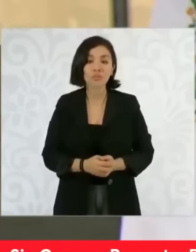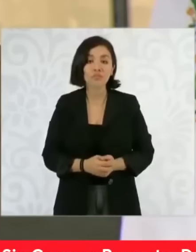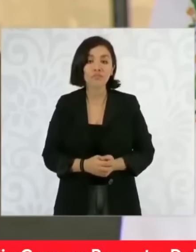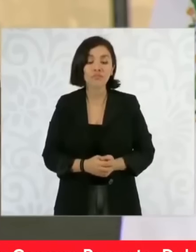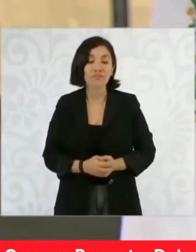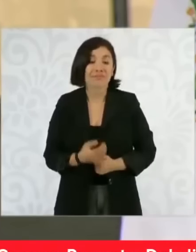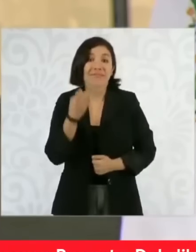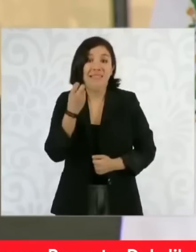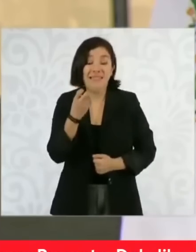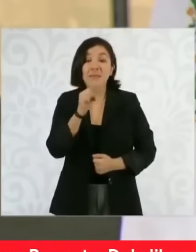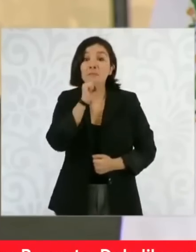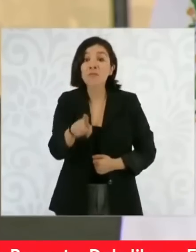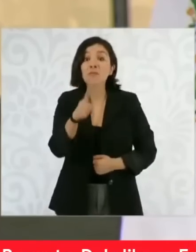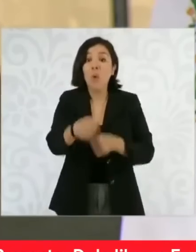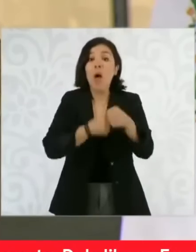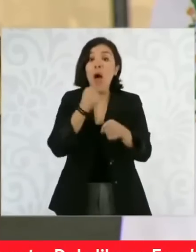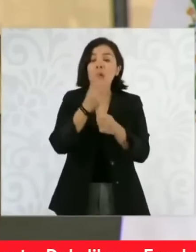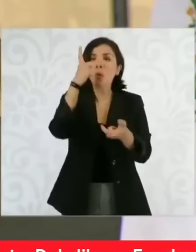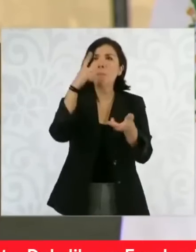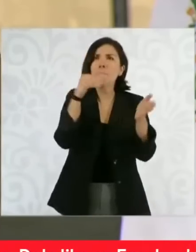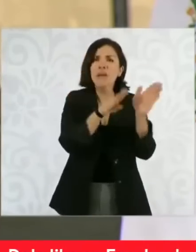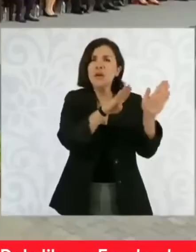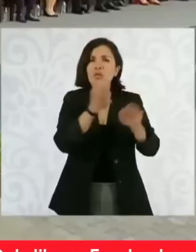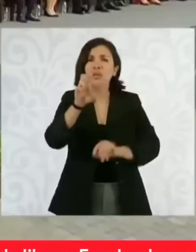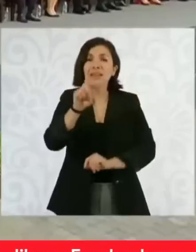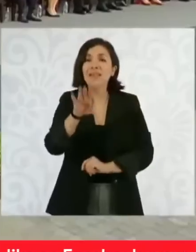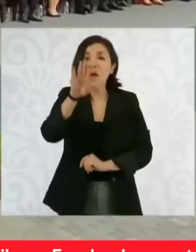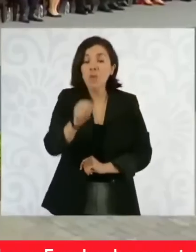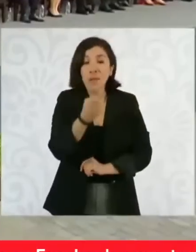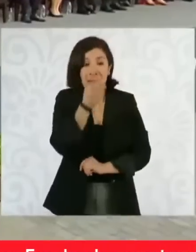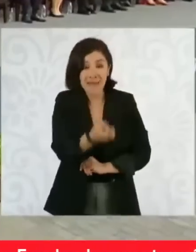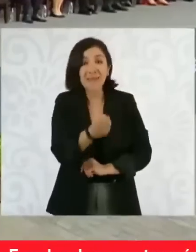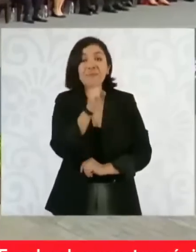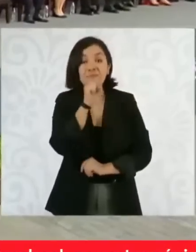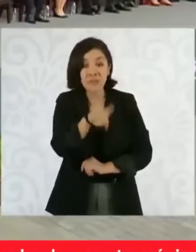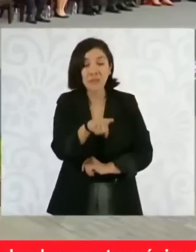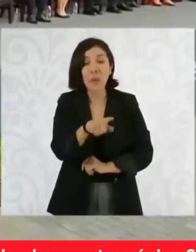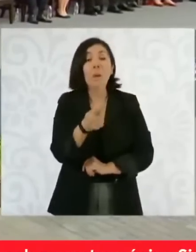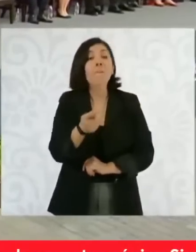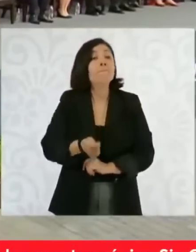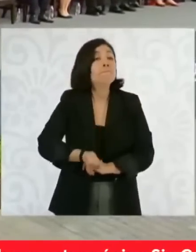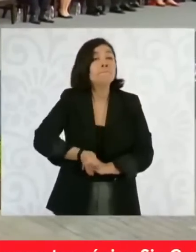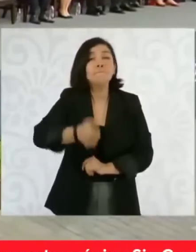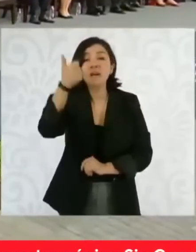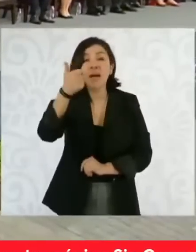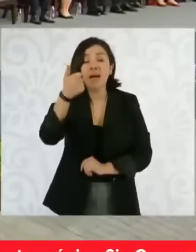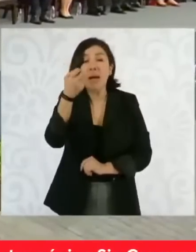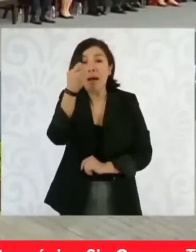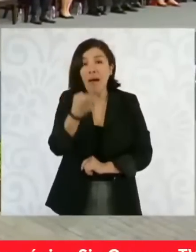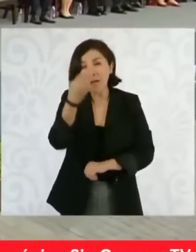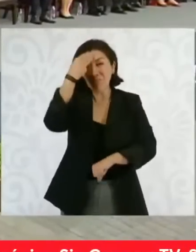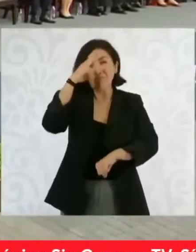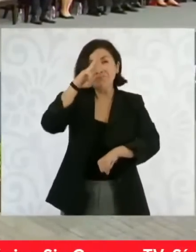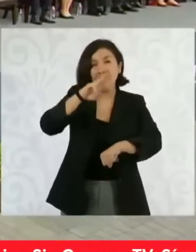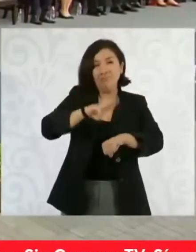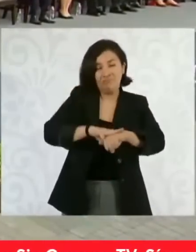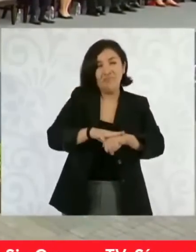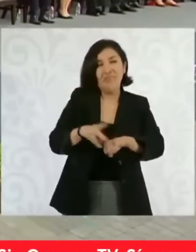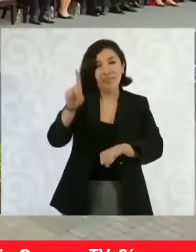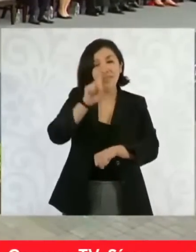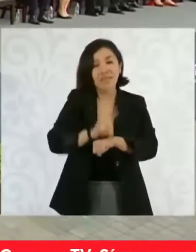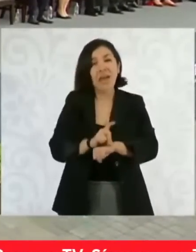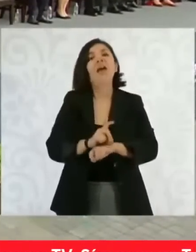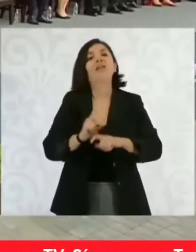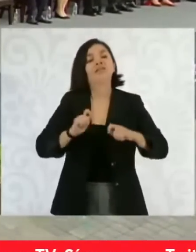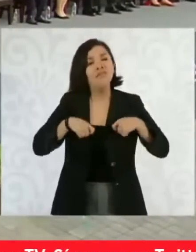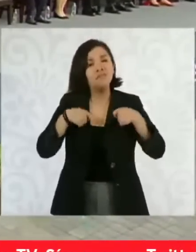Siendo precisamente en el año de 1939 la primera vez que en esta conmemoración se